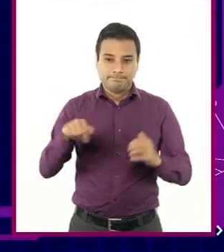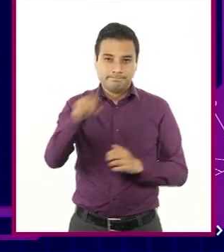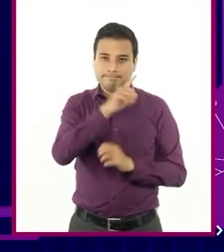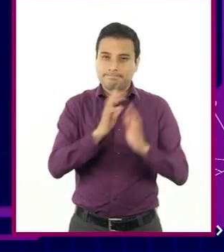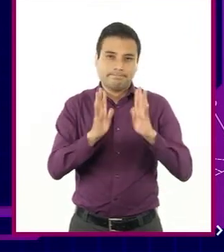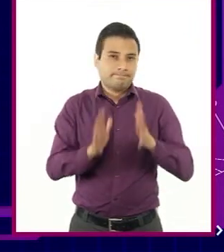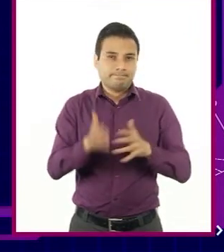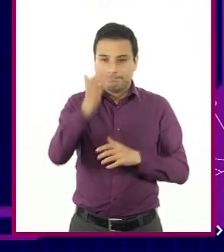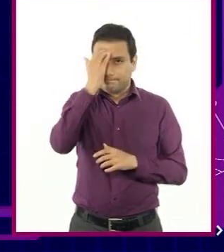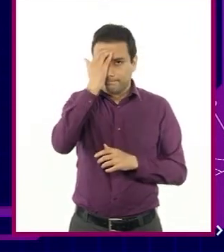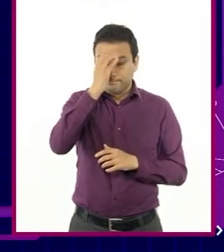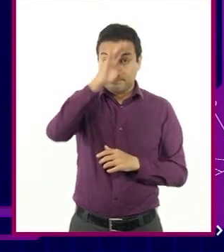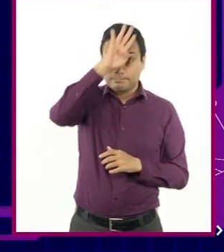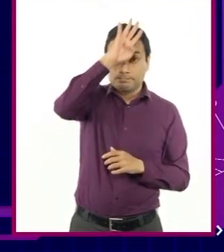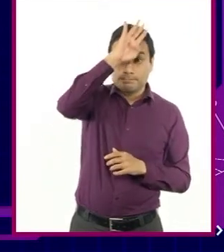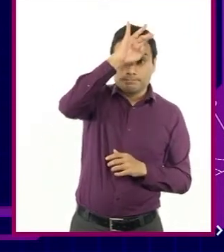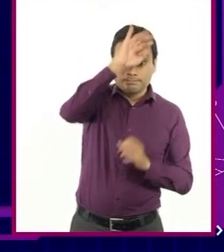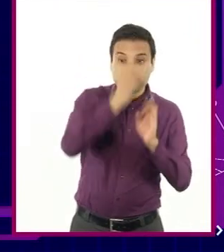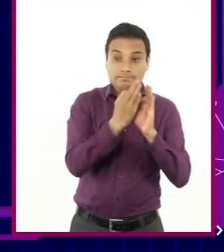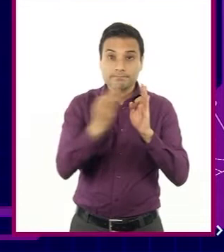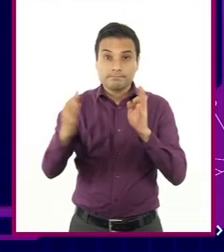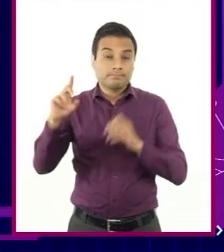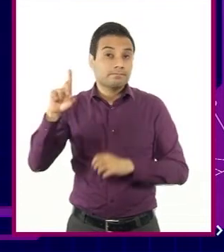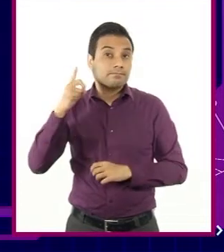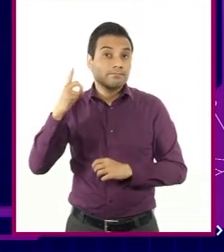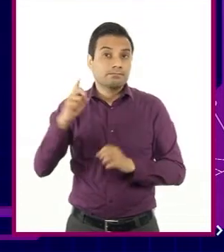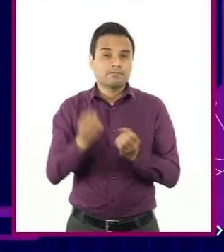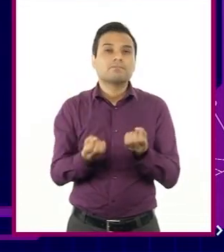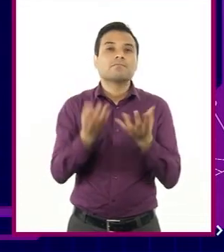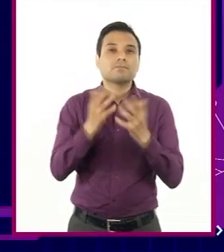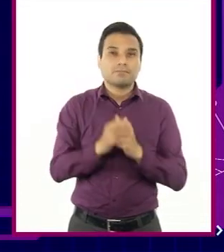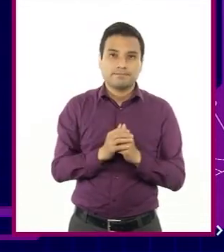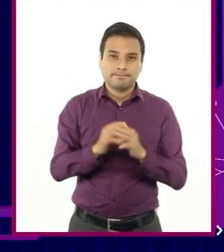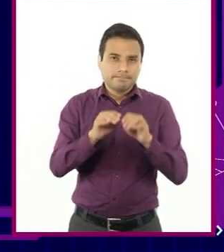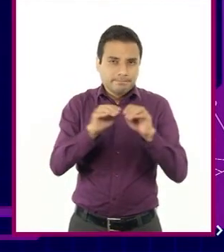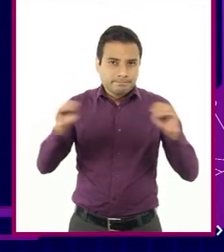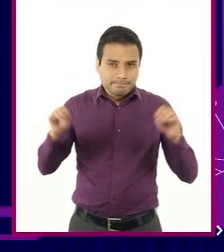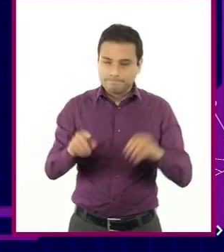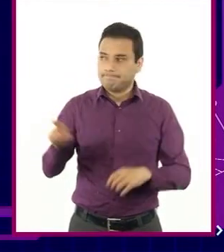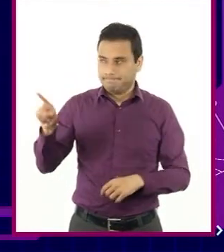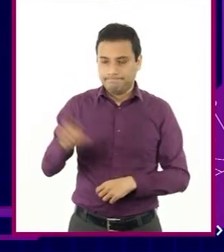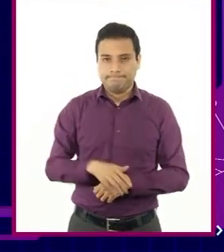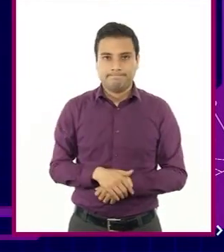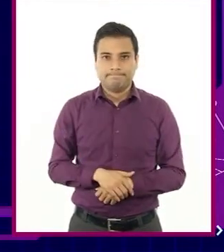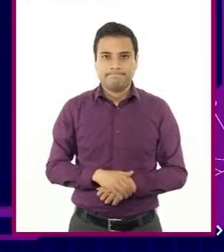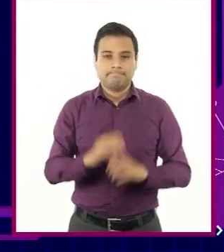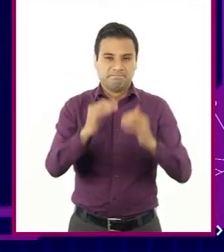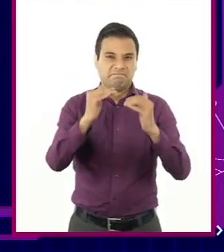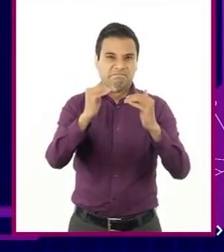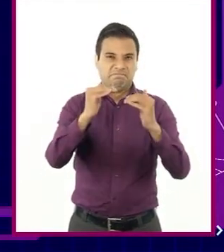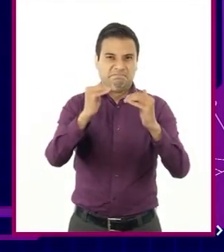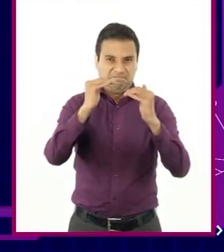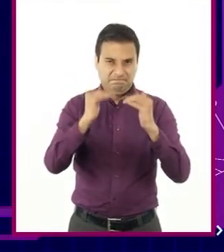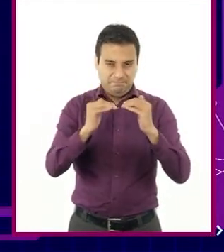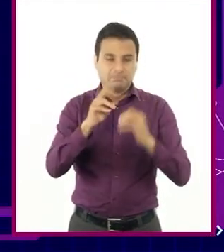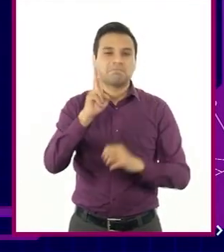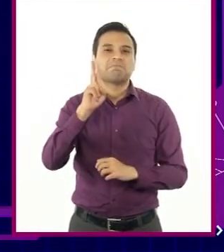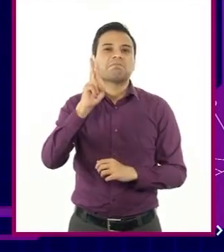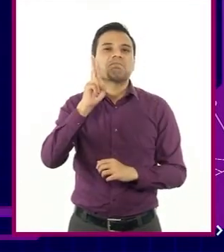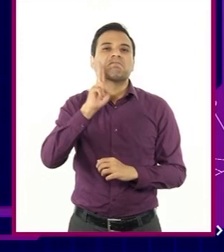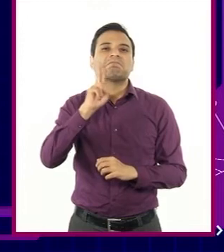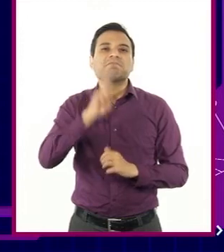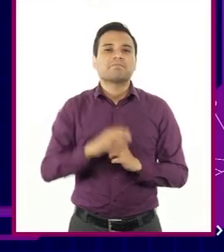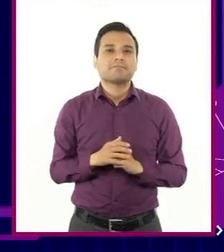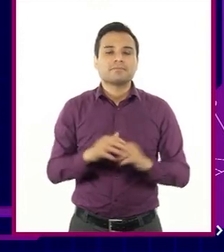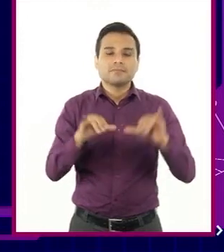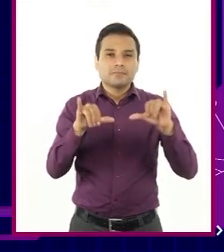de Monterrey a Durango es de 591.300 metros. Para saber la distancia entre las dos ciudades